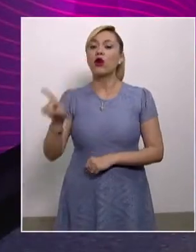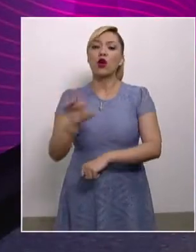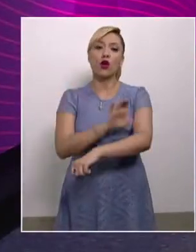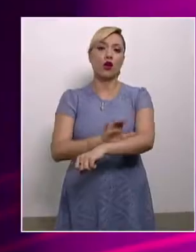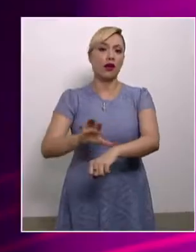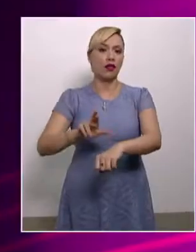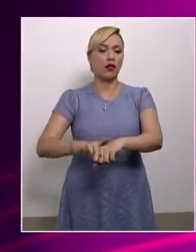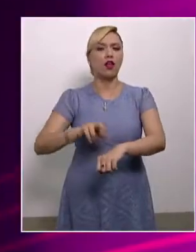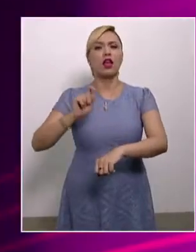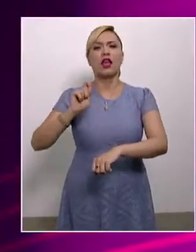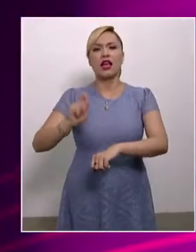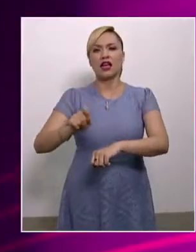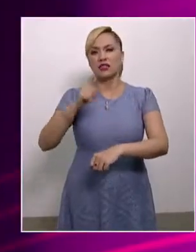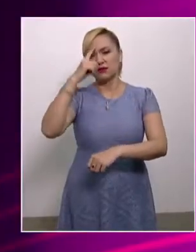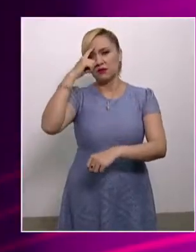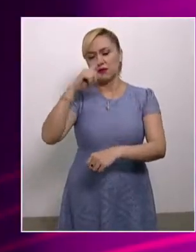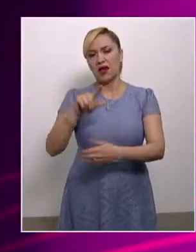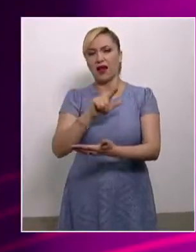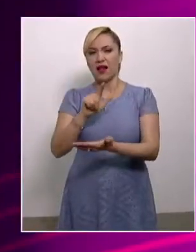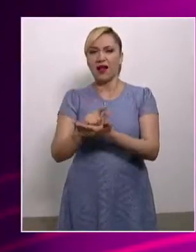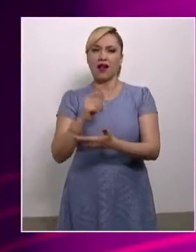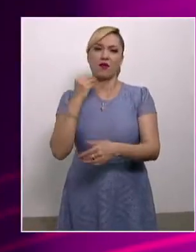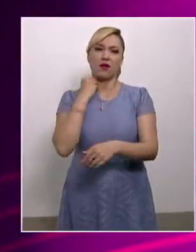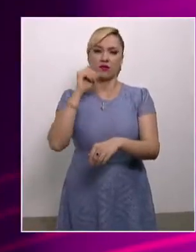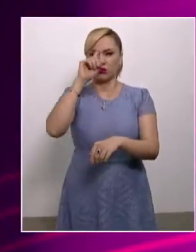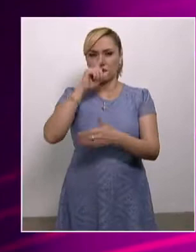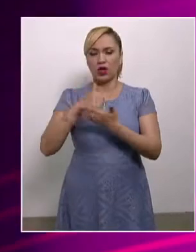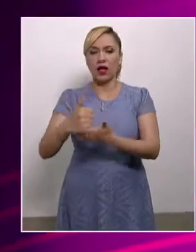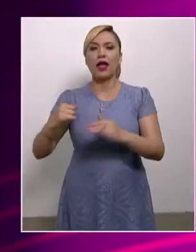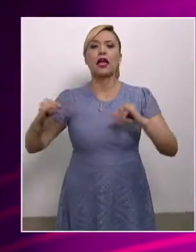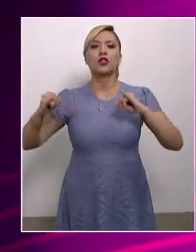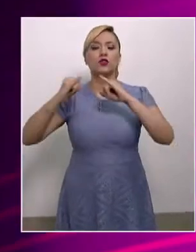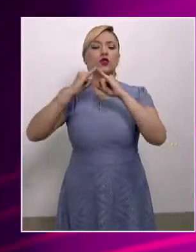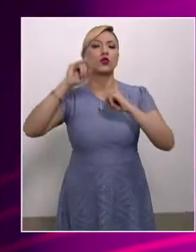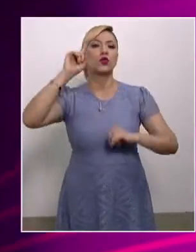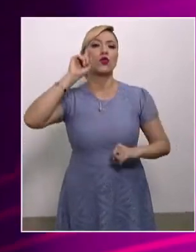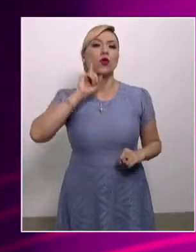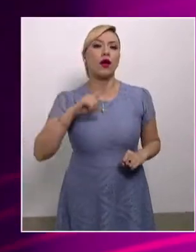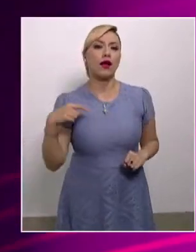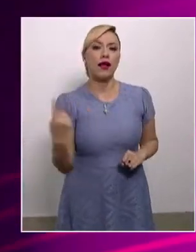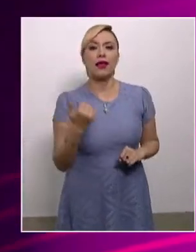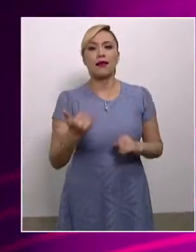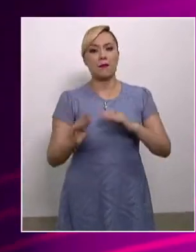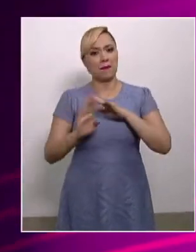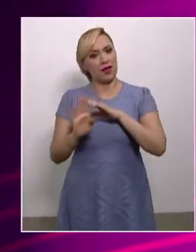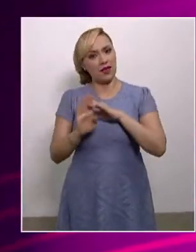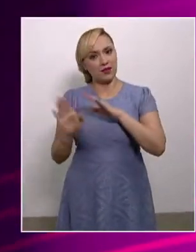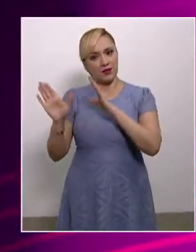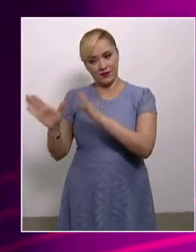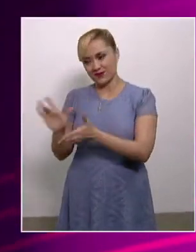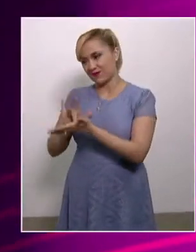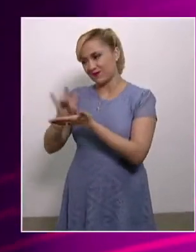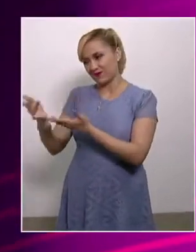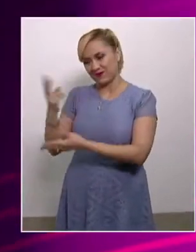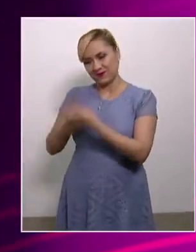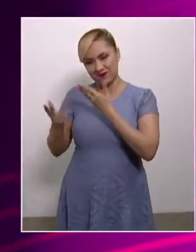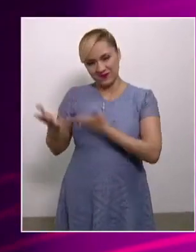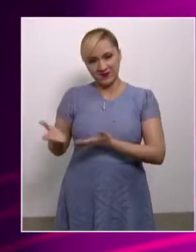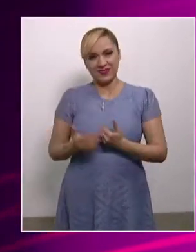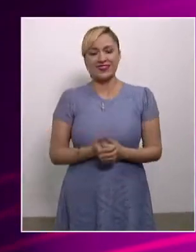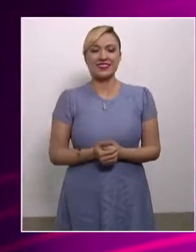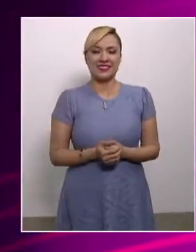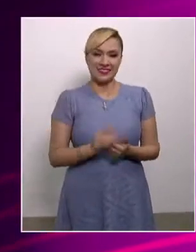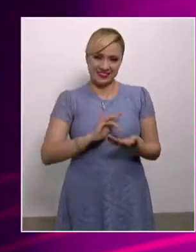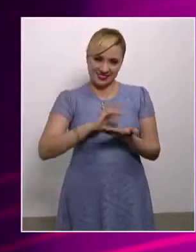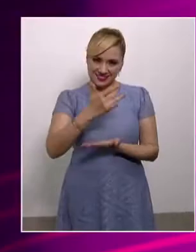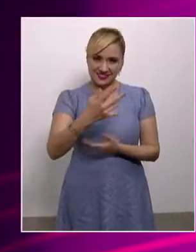de la Clínica Jurídica del IMUMI, que es el Instituto de las Mujeres para las Mujeres y la Migración. Gracias, Pamela, por estar aquí. Al contrario,